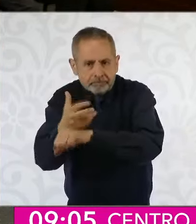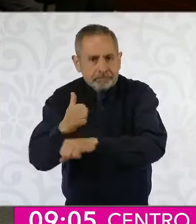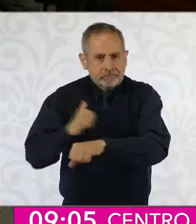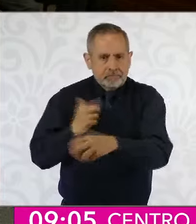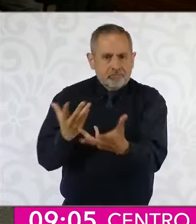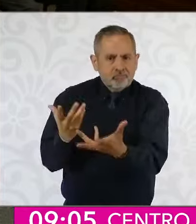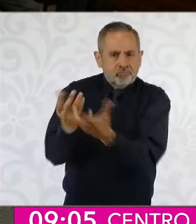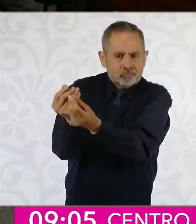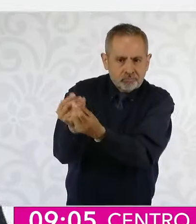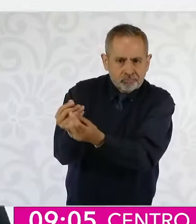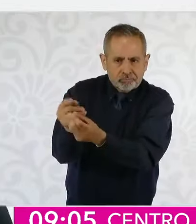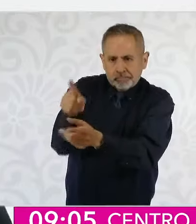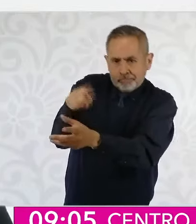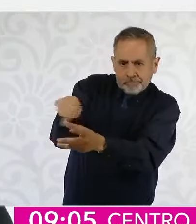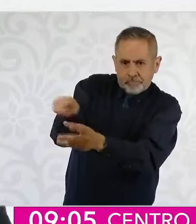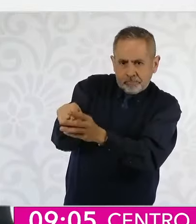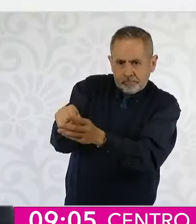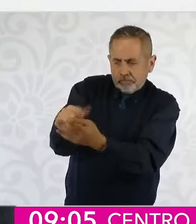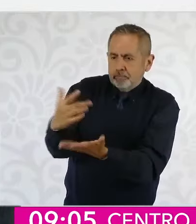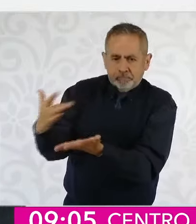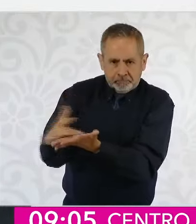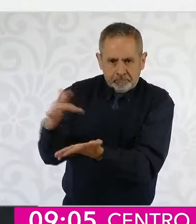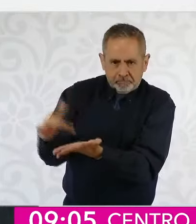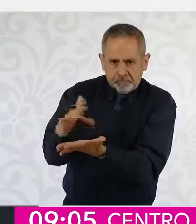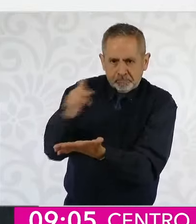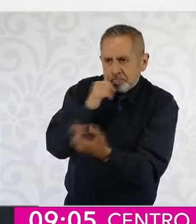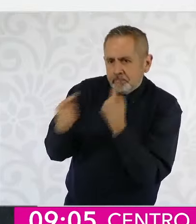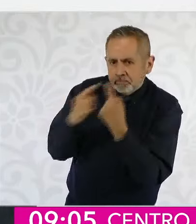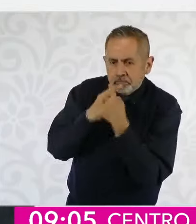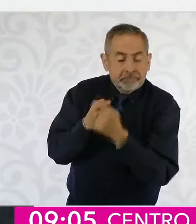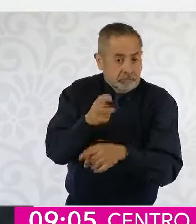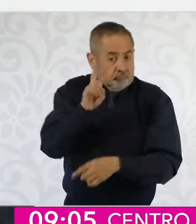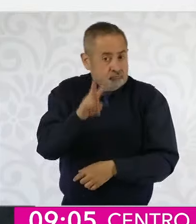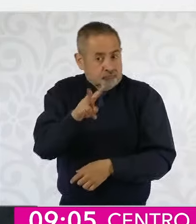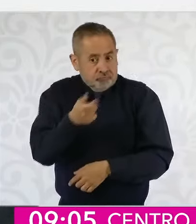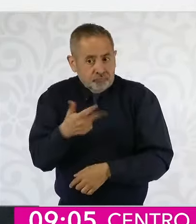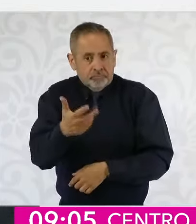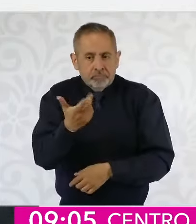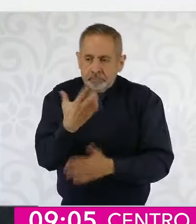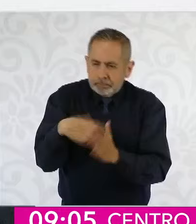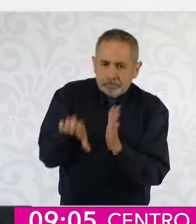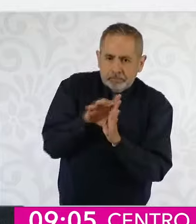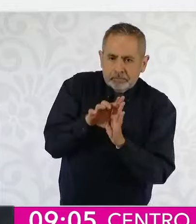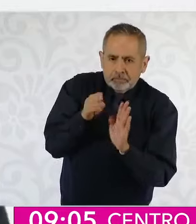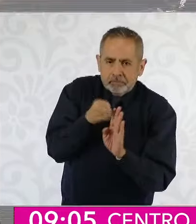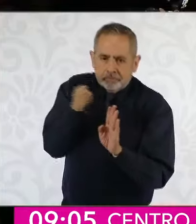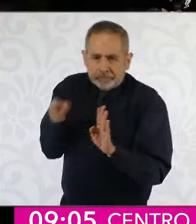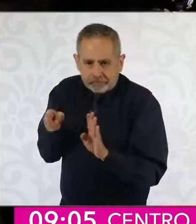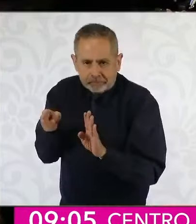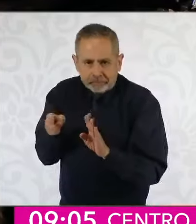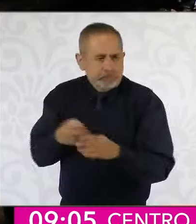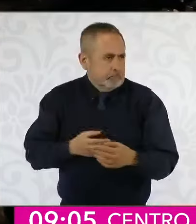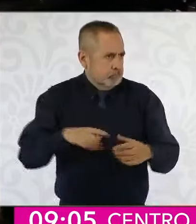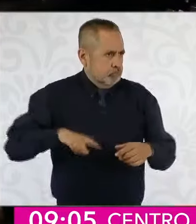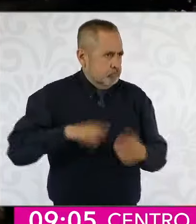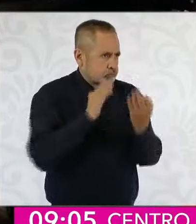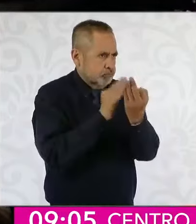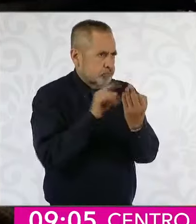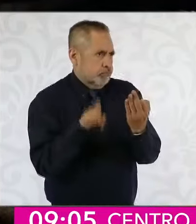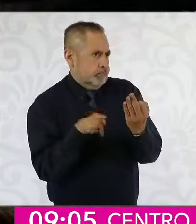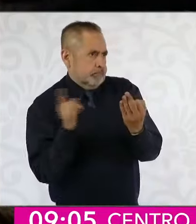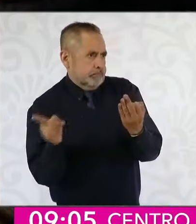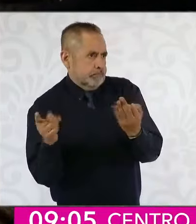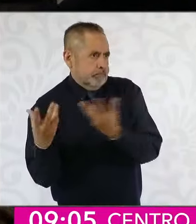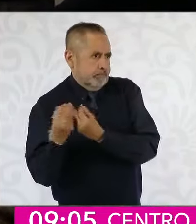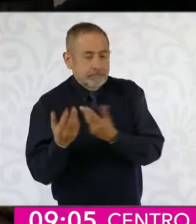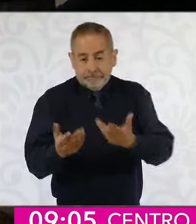canadienses, que están apoyando en toda la negociación y le llaman el cuarto de al lado. Gracias, presidente. Sí.